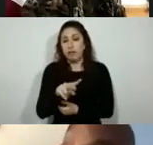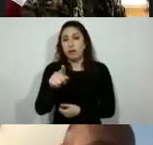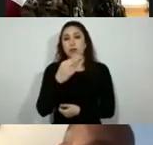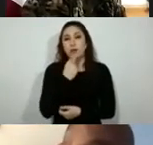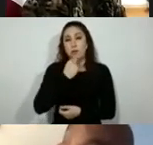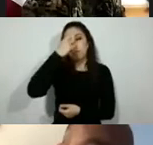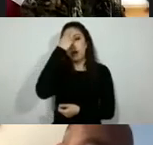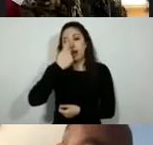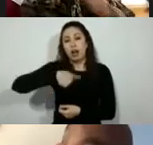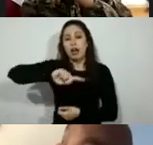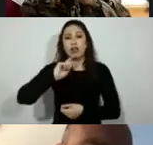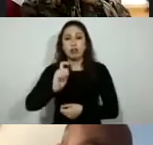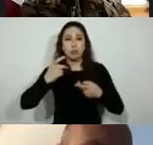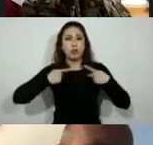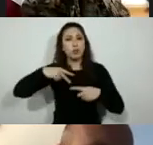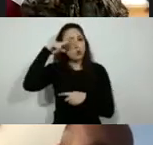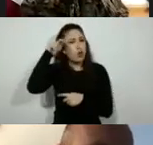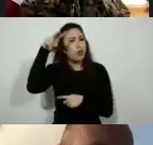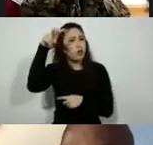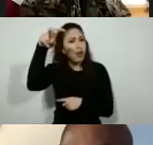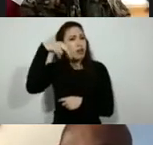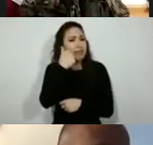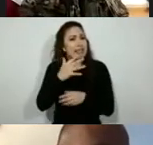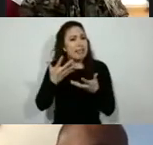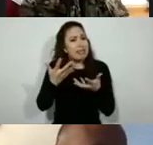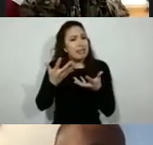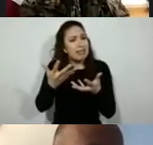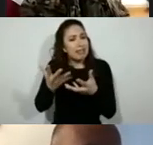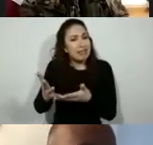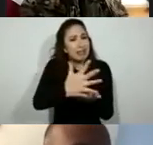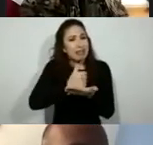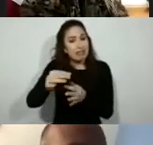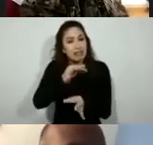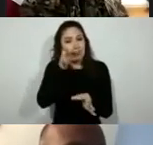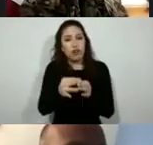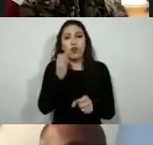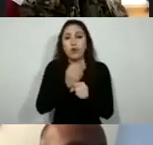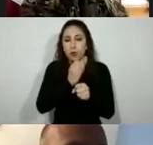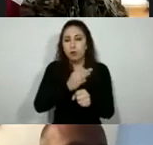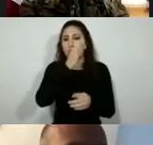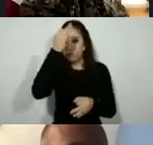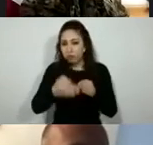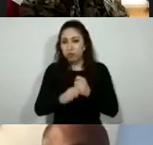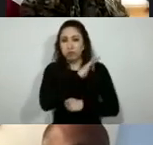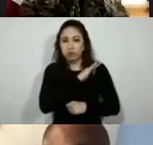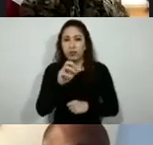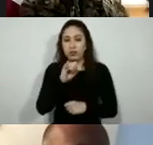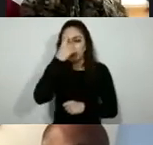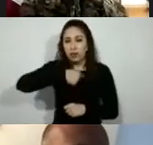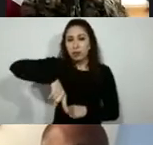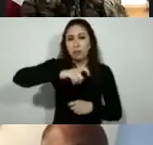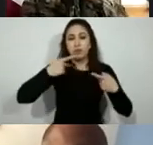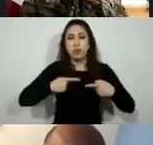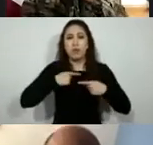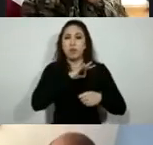los sueños de todas las personas y son una apuesta para la igualdad social y territorial